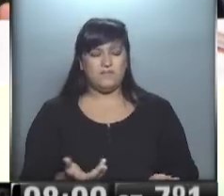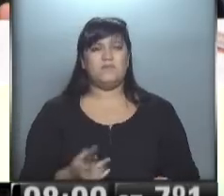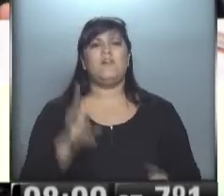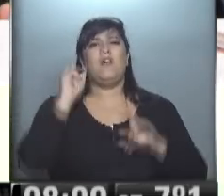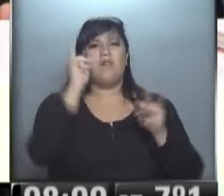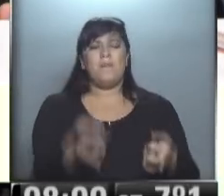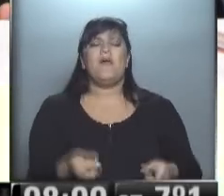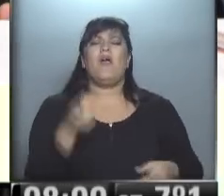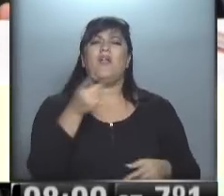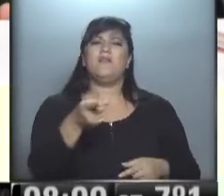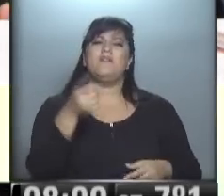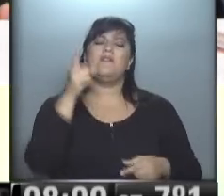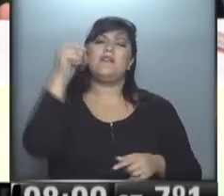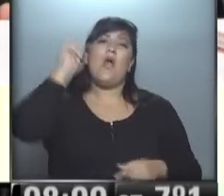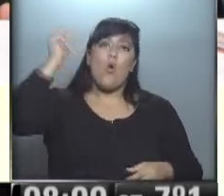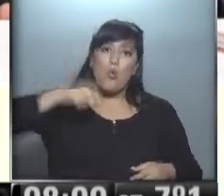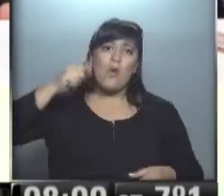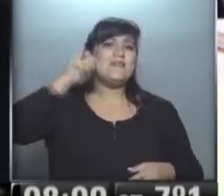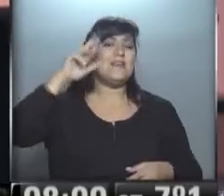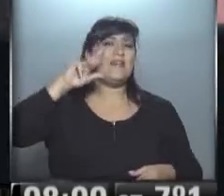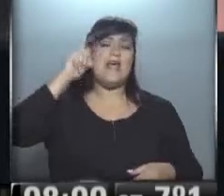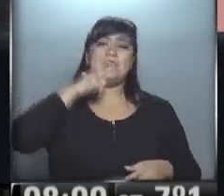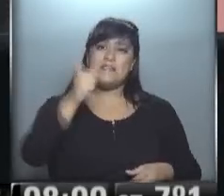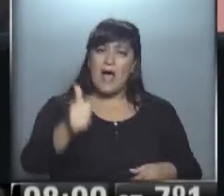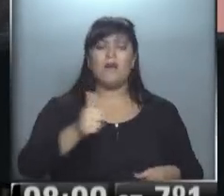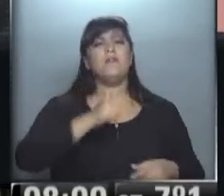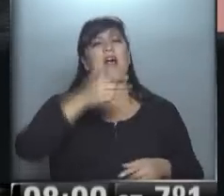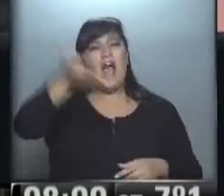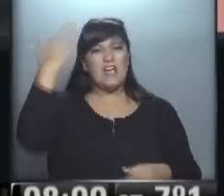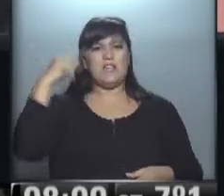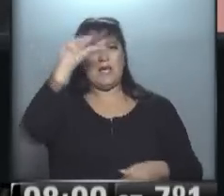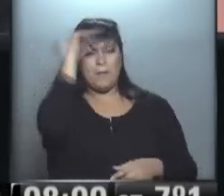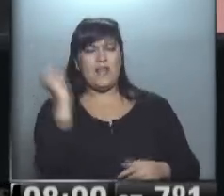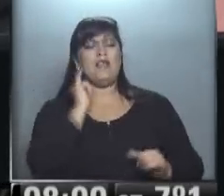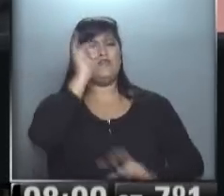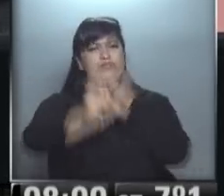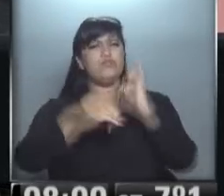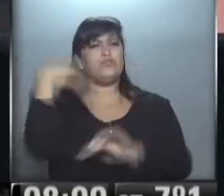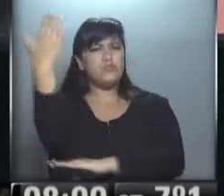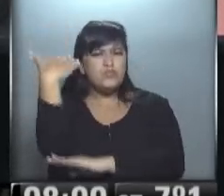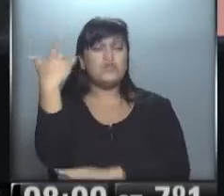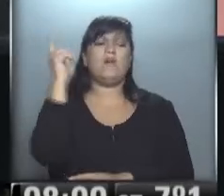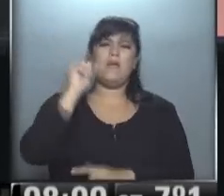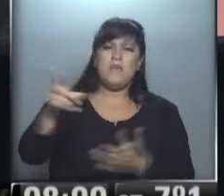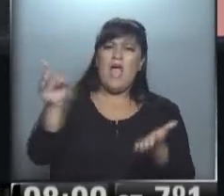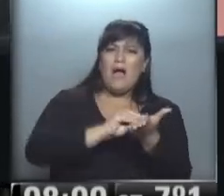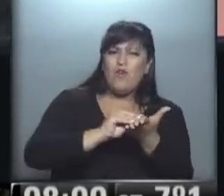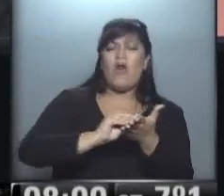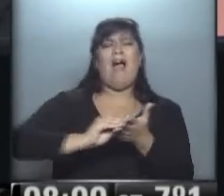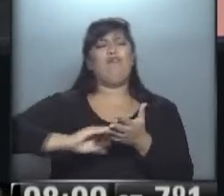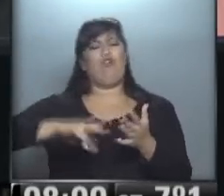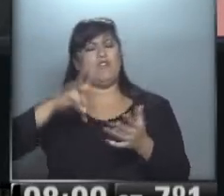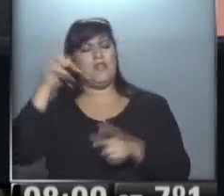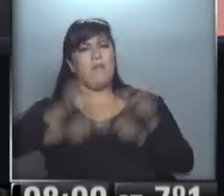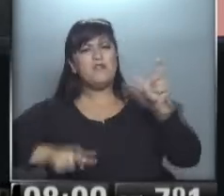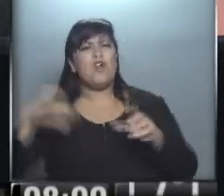día en que gresa comentó esto ayer se refirió el tema Jorge capitanich ayer hubo abogados especialistas que han hablado sobre el tema